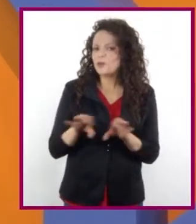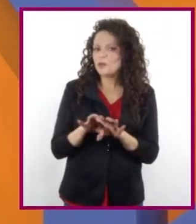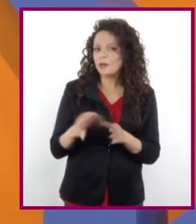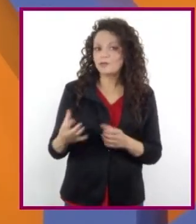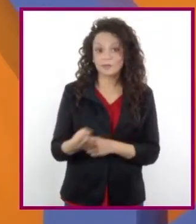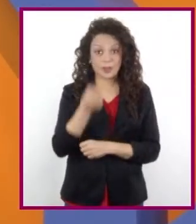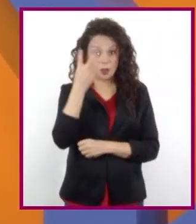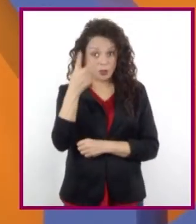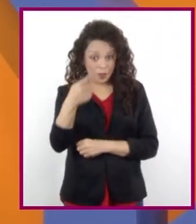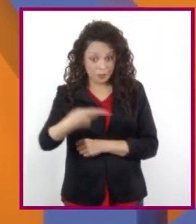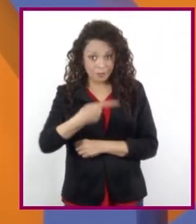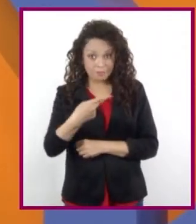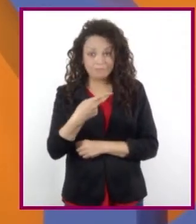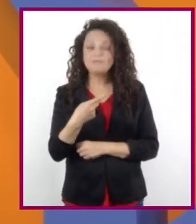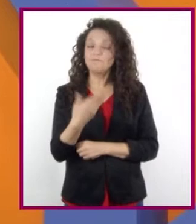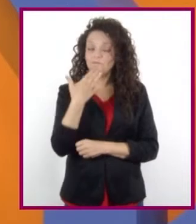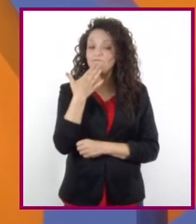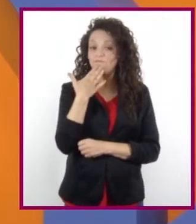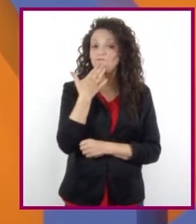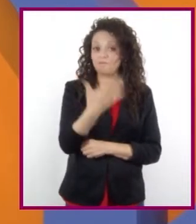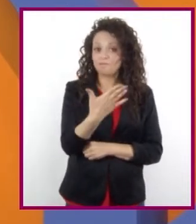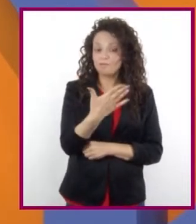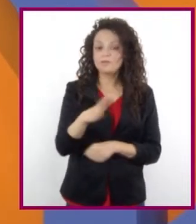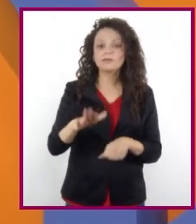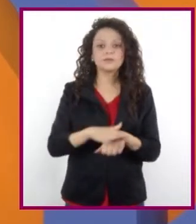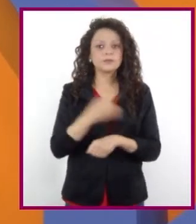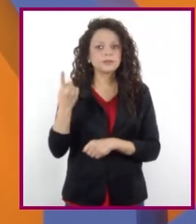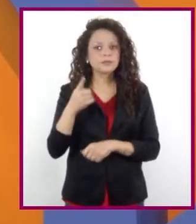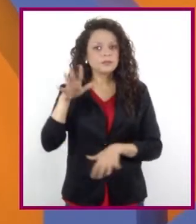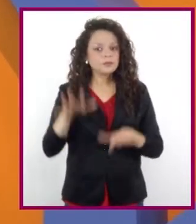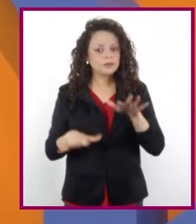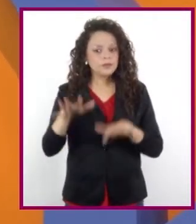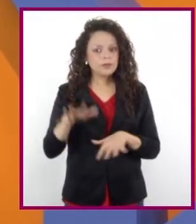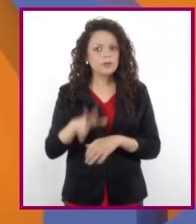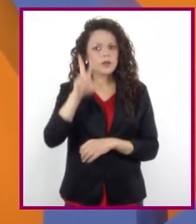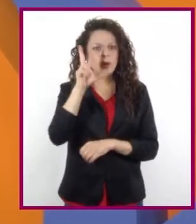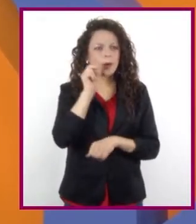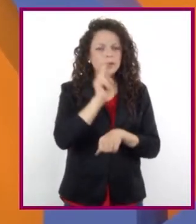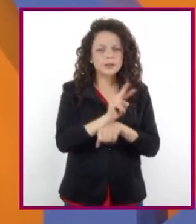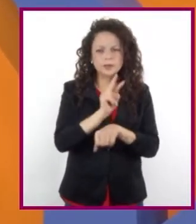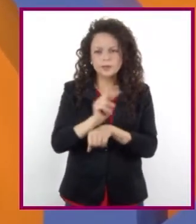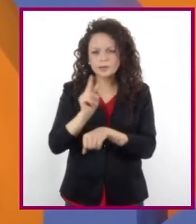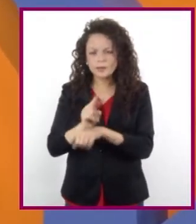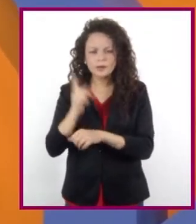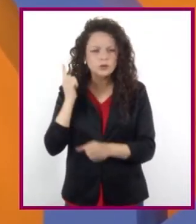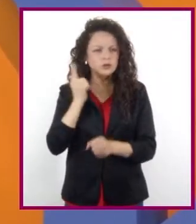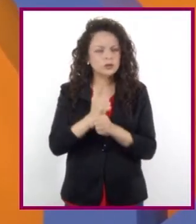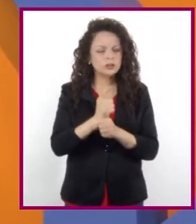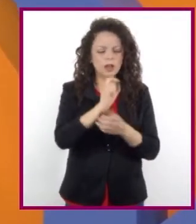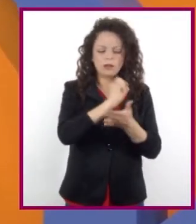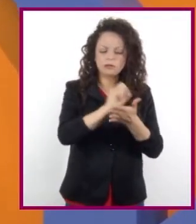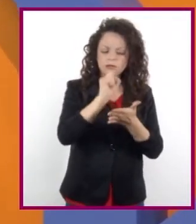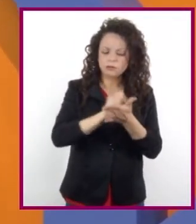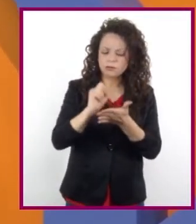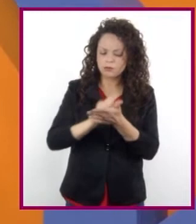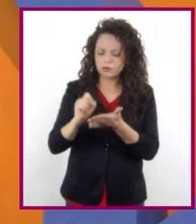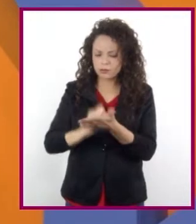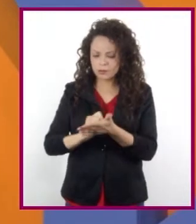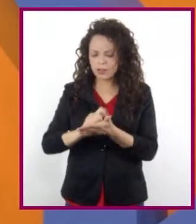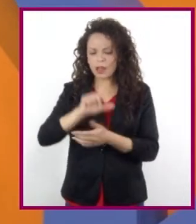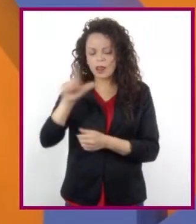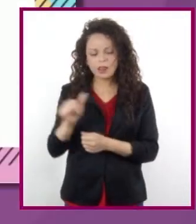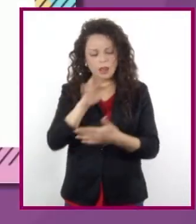preguntas válidas, pues en ocasiones no somos tan vigilantes de lo que se escribe y es posible que leamos textos como